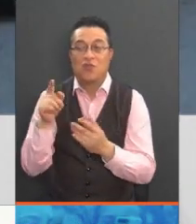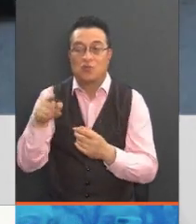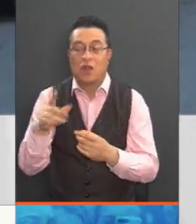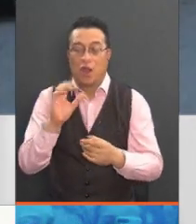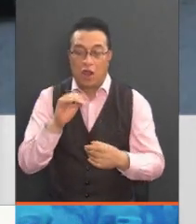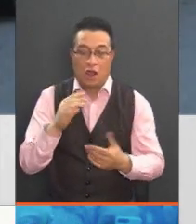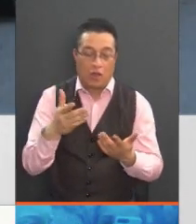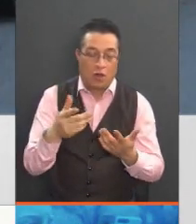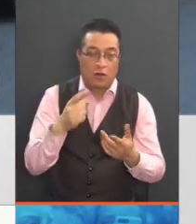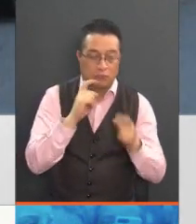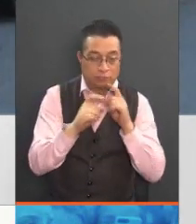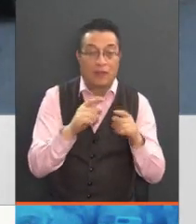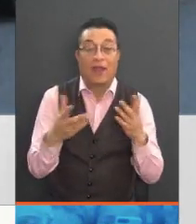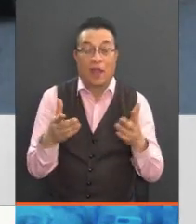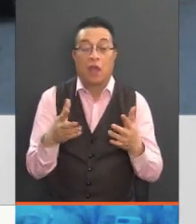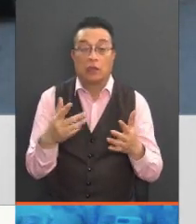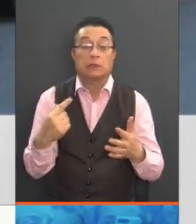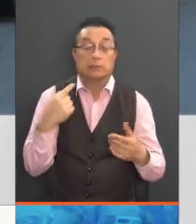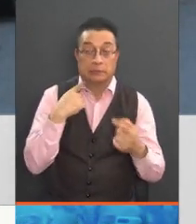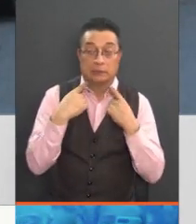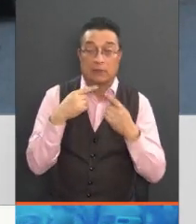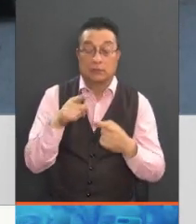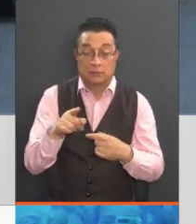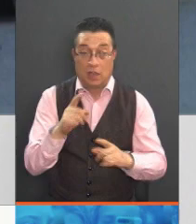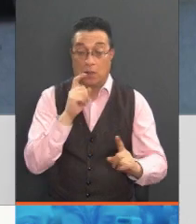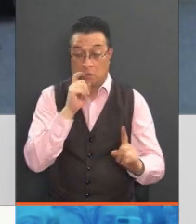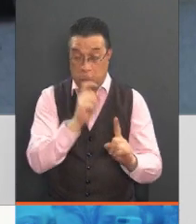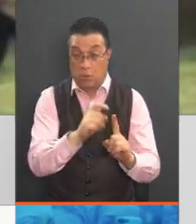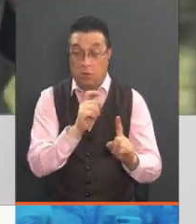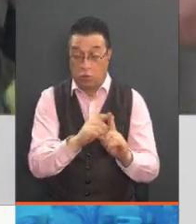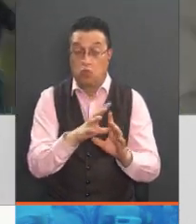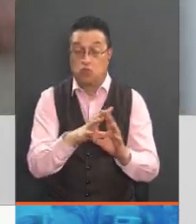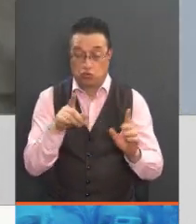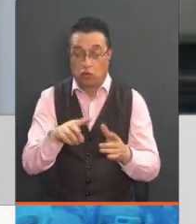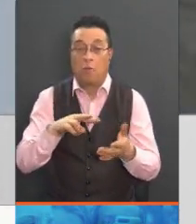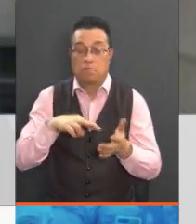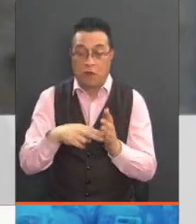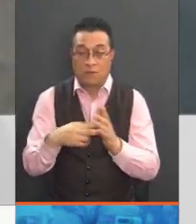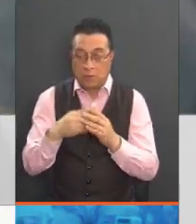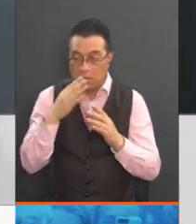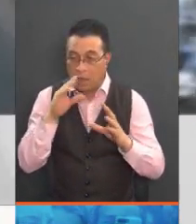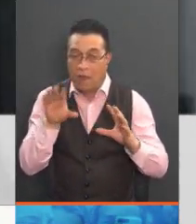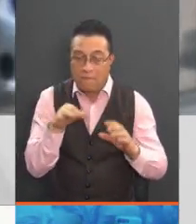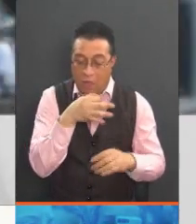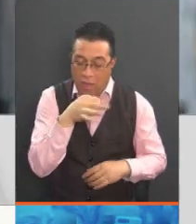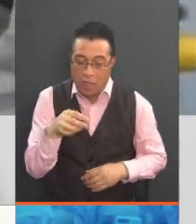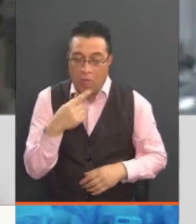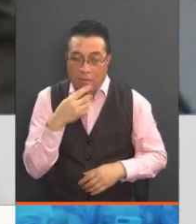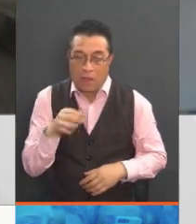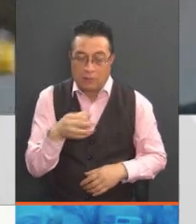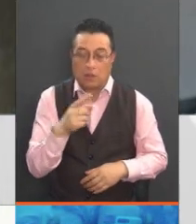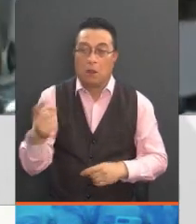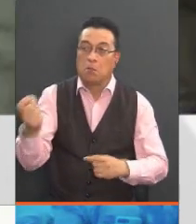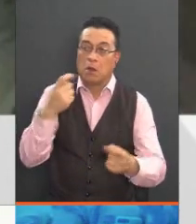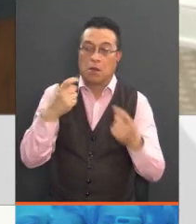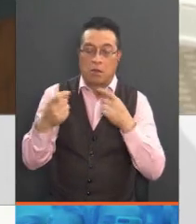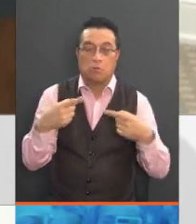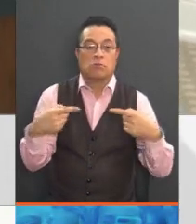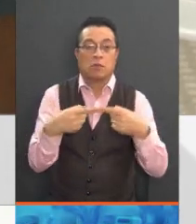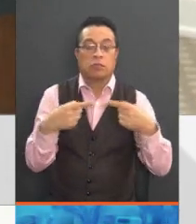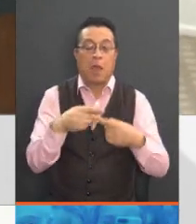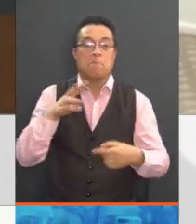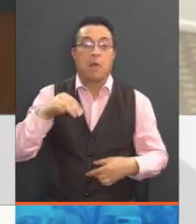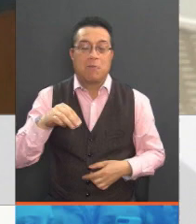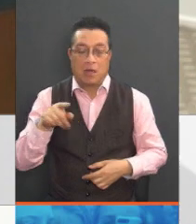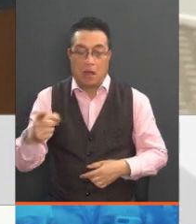efectúa. ¿Por qué? Porque a Ramos lo criticaban mucho, tenía dificultades de habla y lo criticaban por su tensa relación con la mamá. Y eso